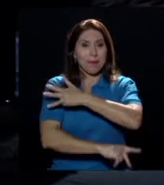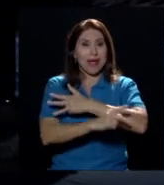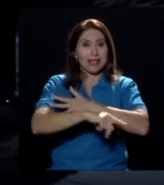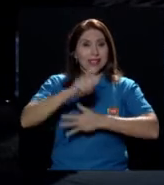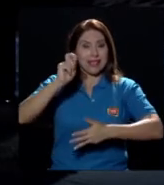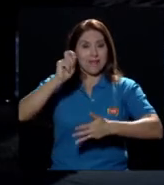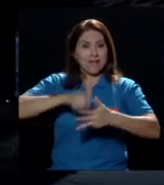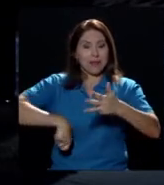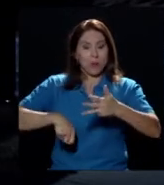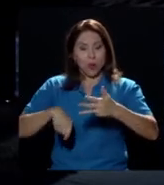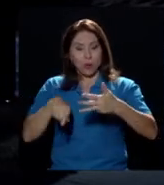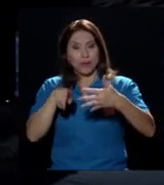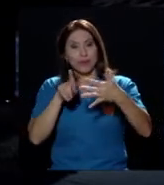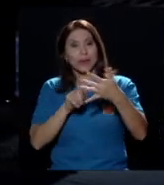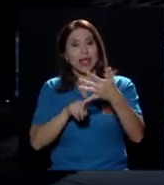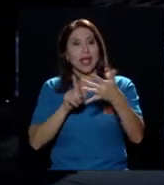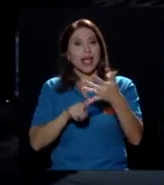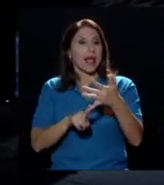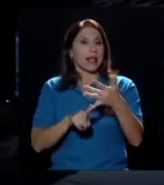el momento de